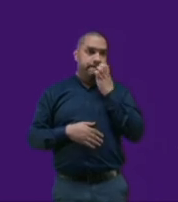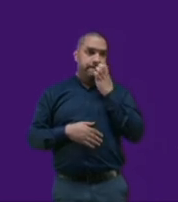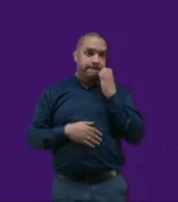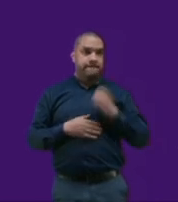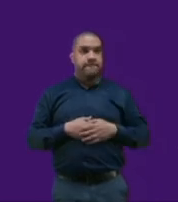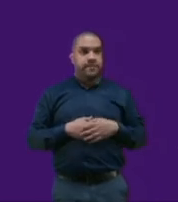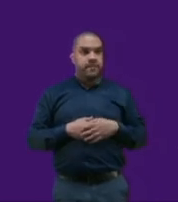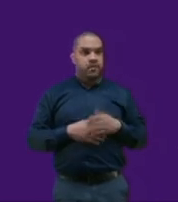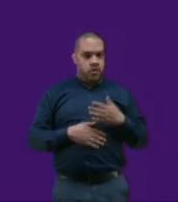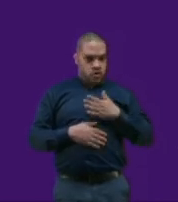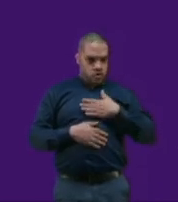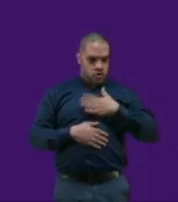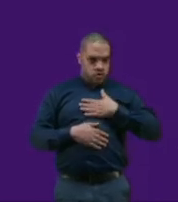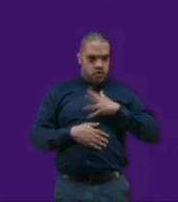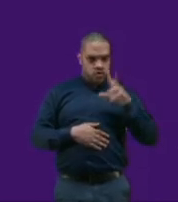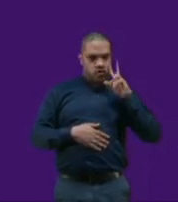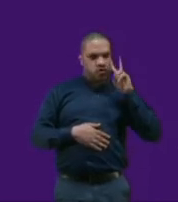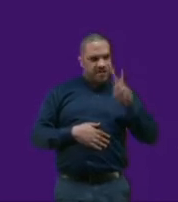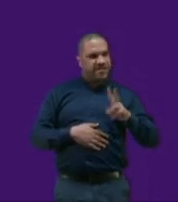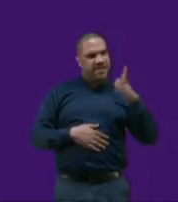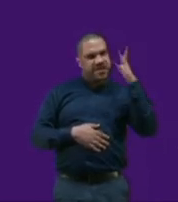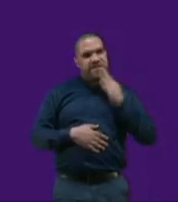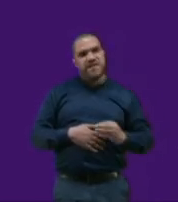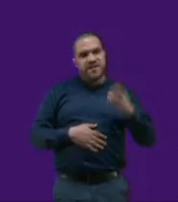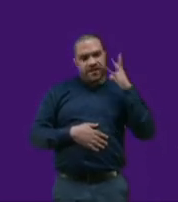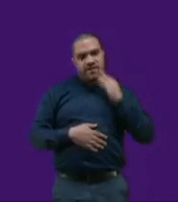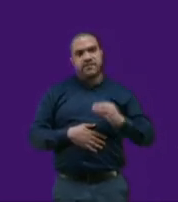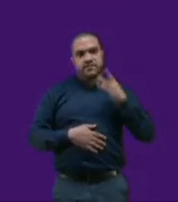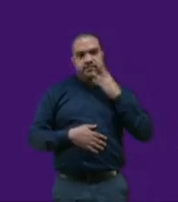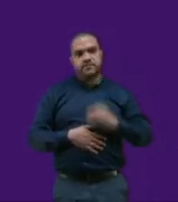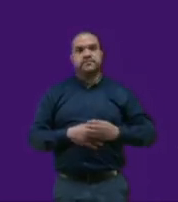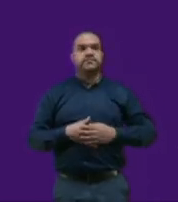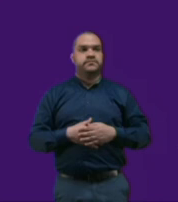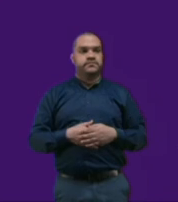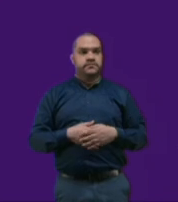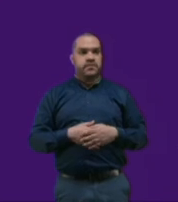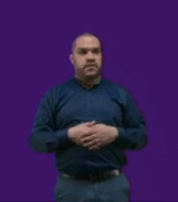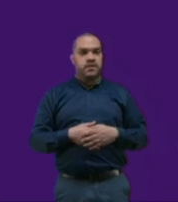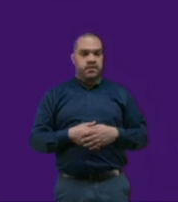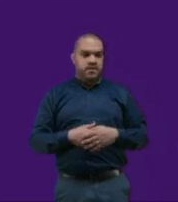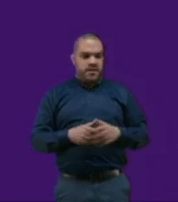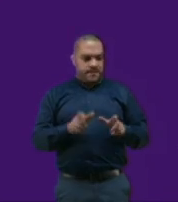Lo que yo he visto y la experiencia que hemos tenido con emprendedores, aquí está